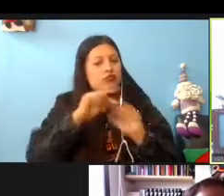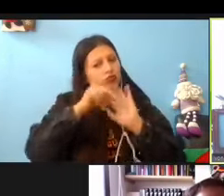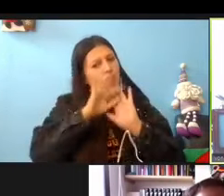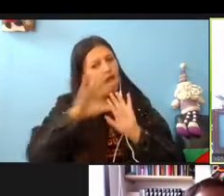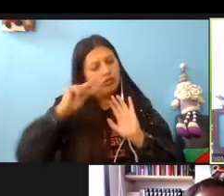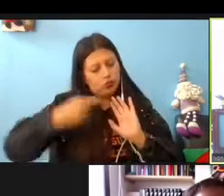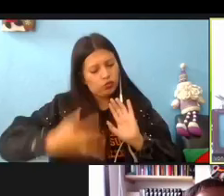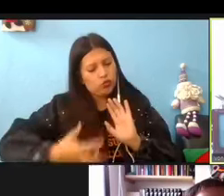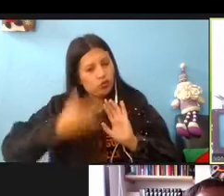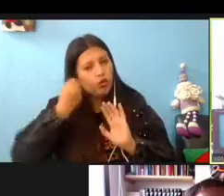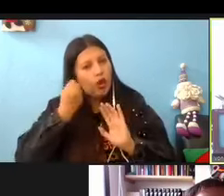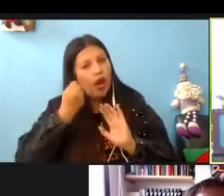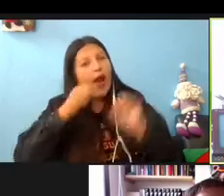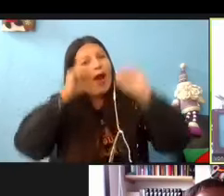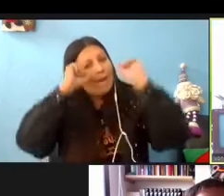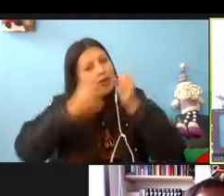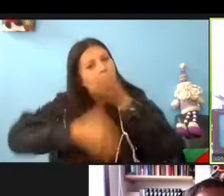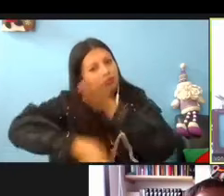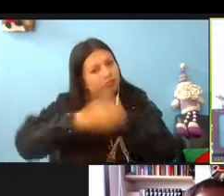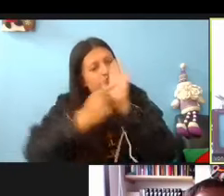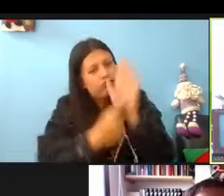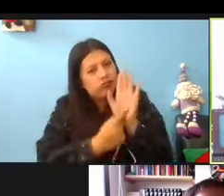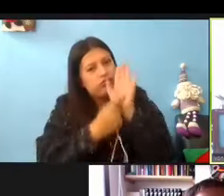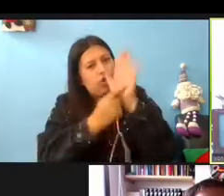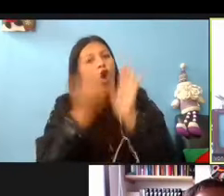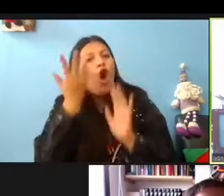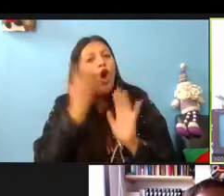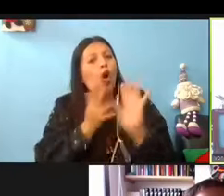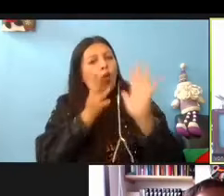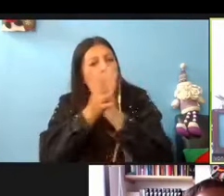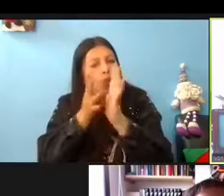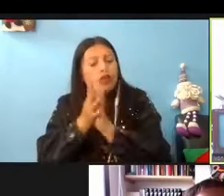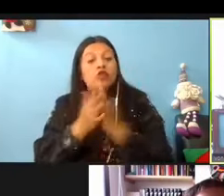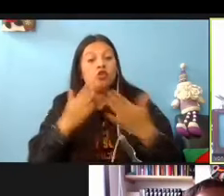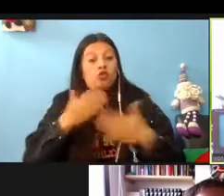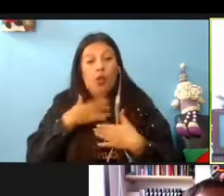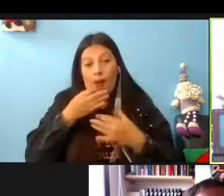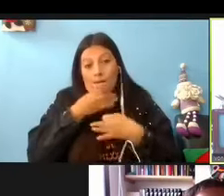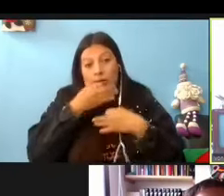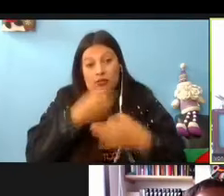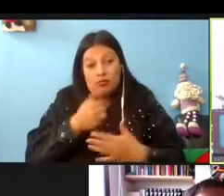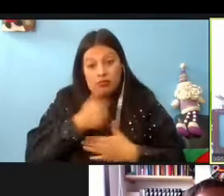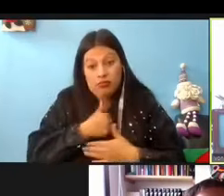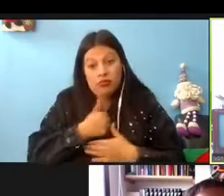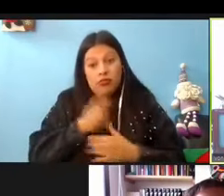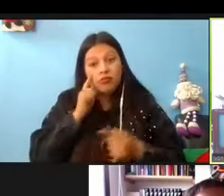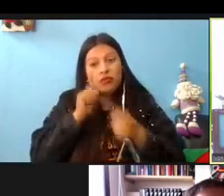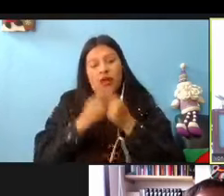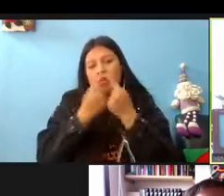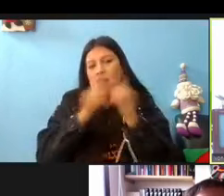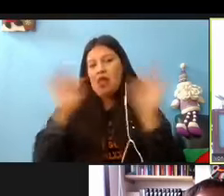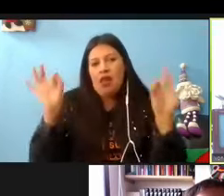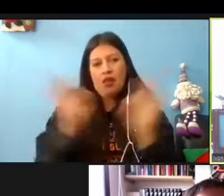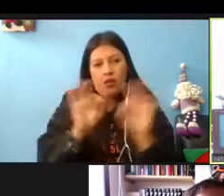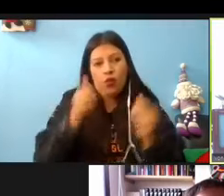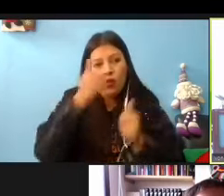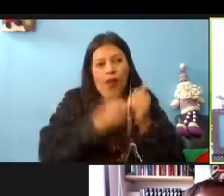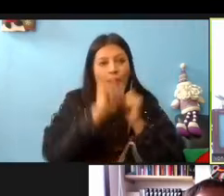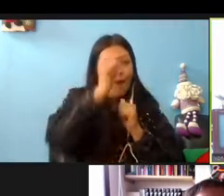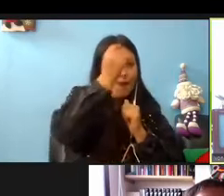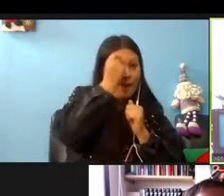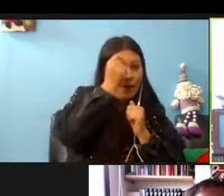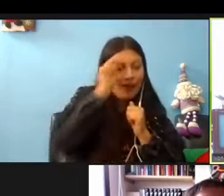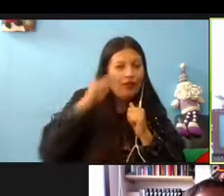historia se pueda seguir dando todos los días. Yo particularmente pienso que no hay una diferencia entre memoria